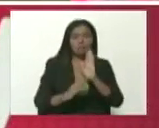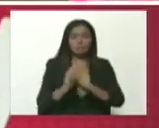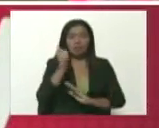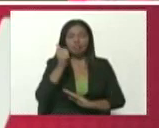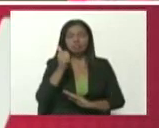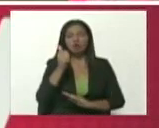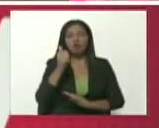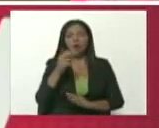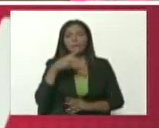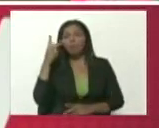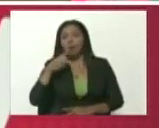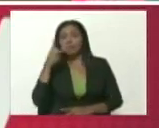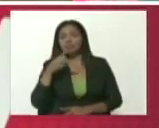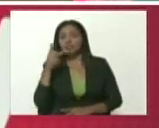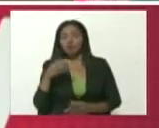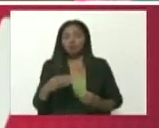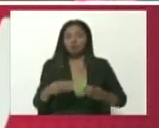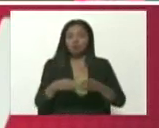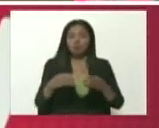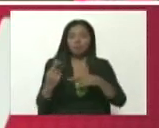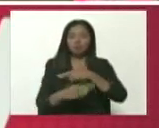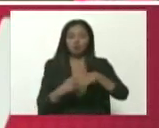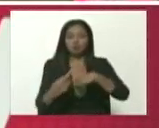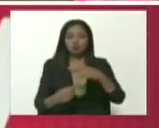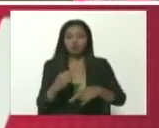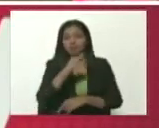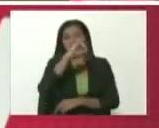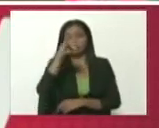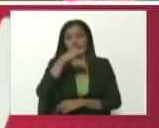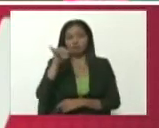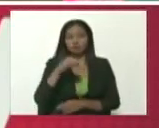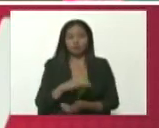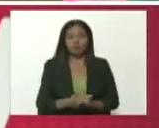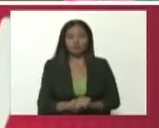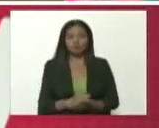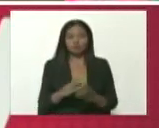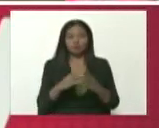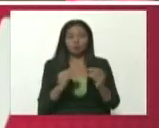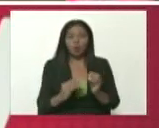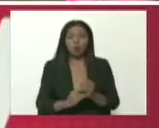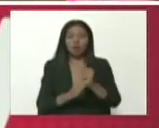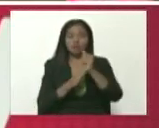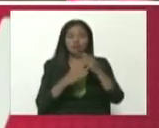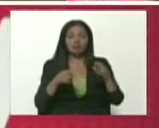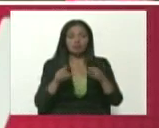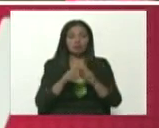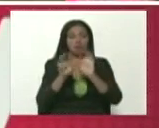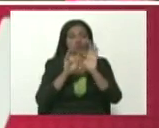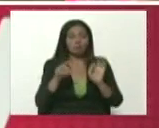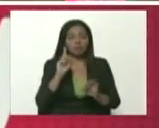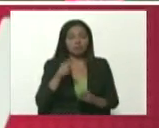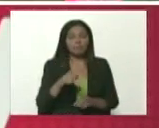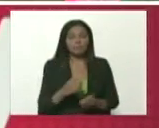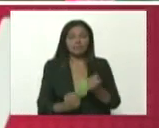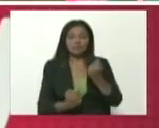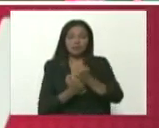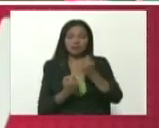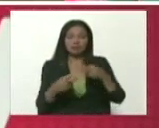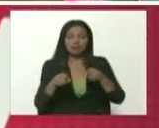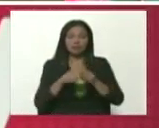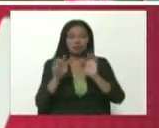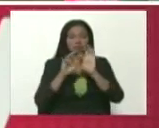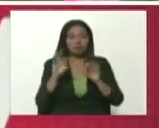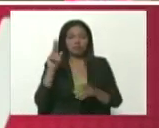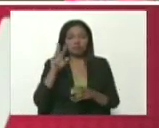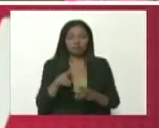político de la revolución en el Zulia, y a las líderes y a los líderes de base de